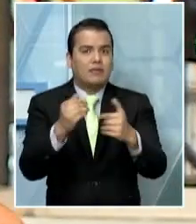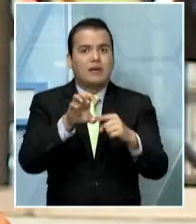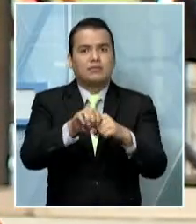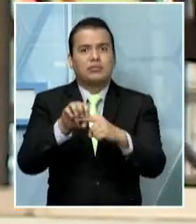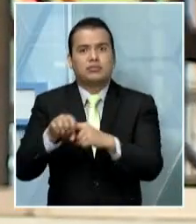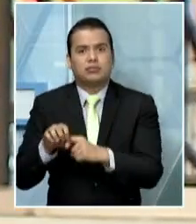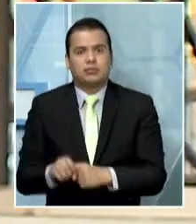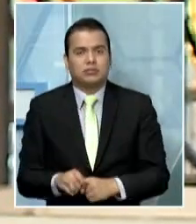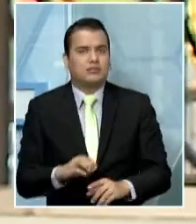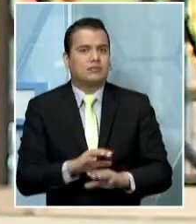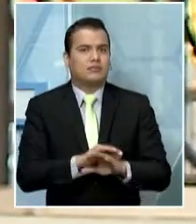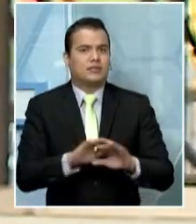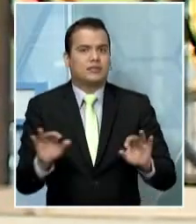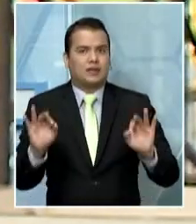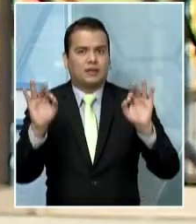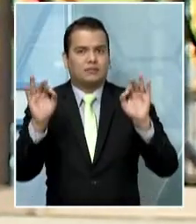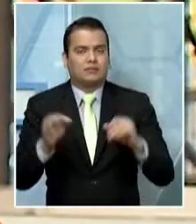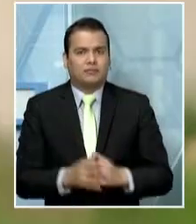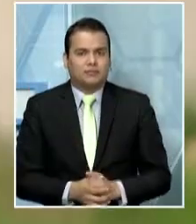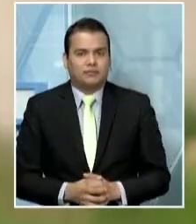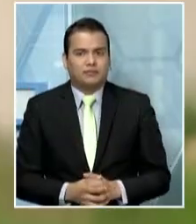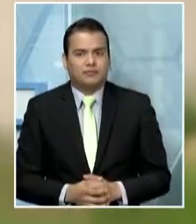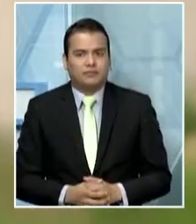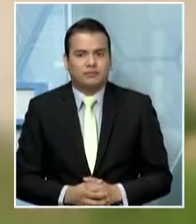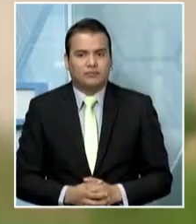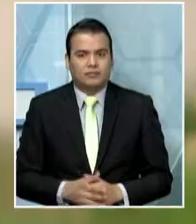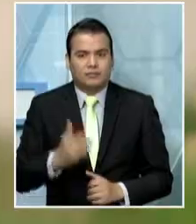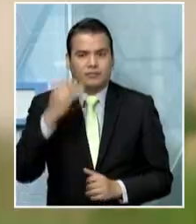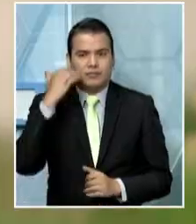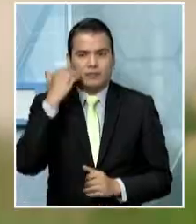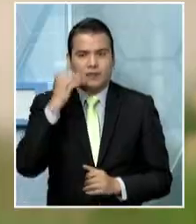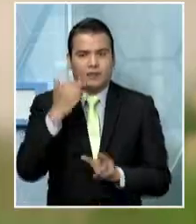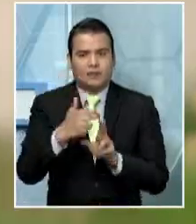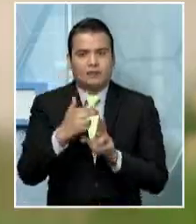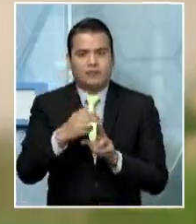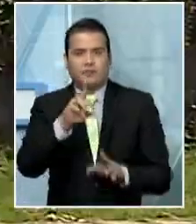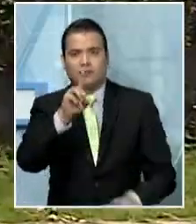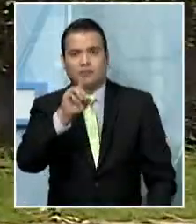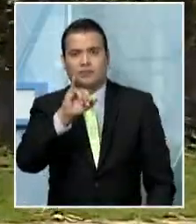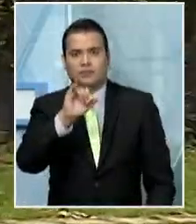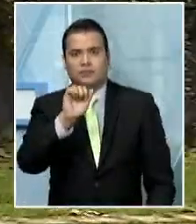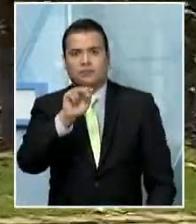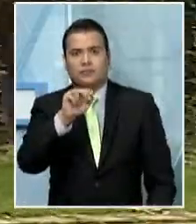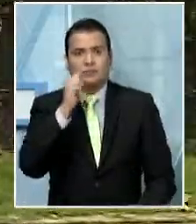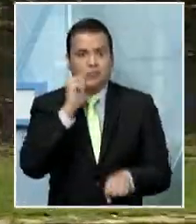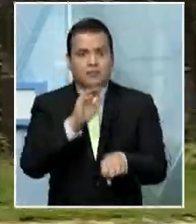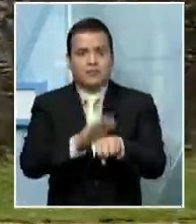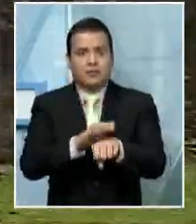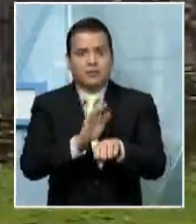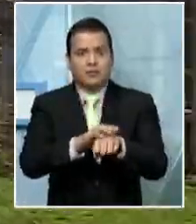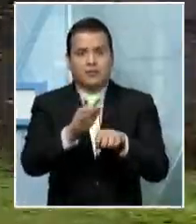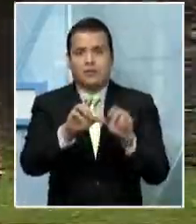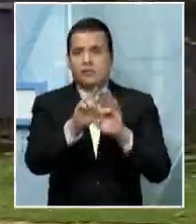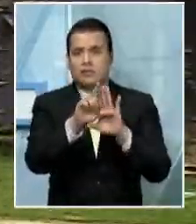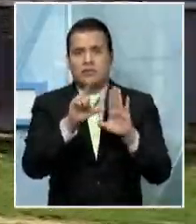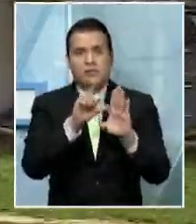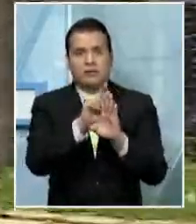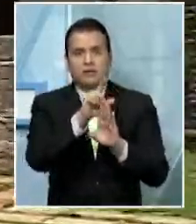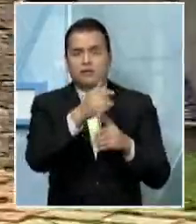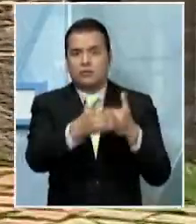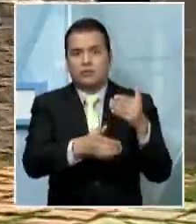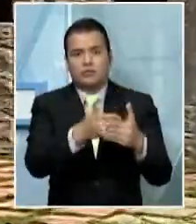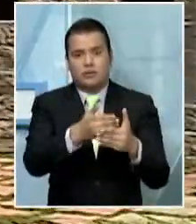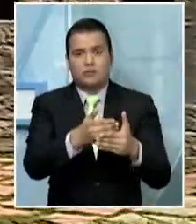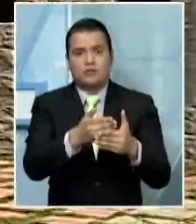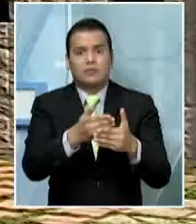tenga la oferta muy en cuenta. Diana Rojas, concejal de Cali, indicó en días pasados que la carpa funciona de manera irregular y que tiene